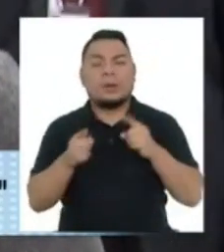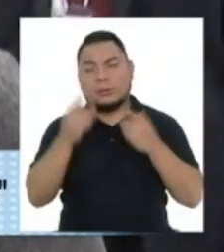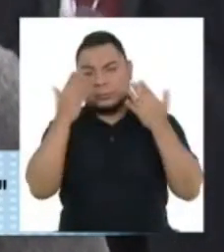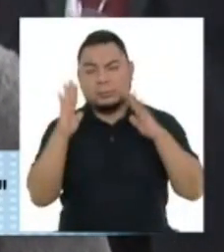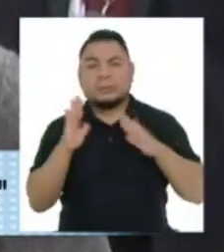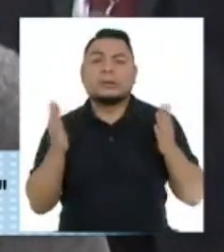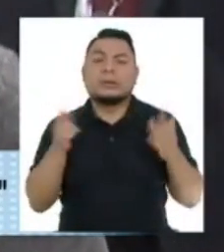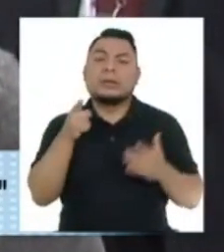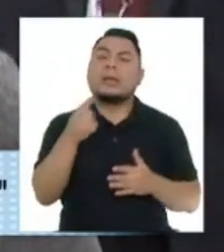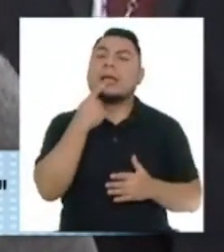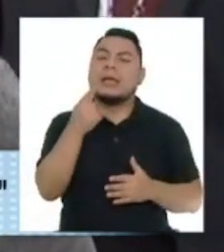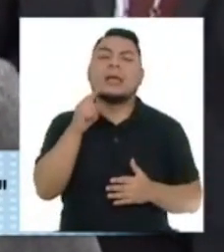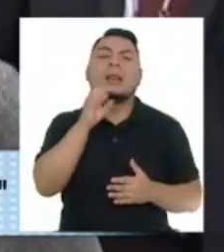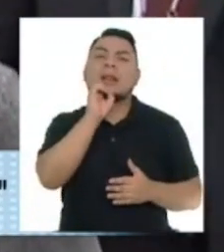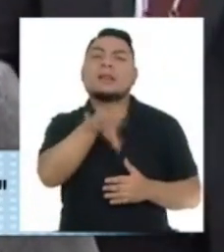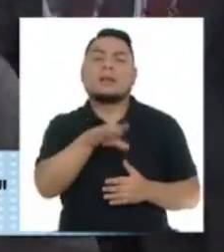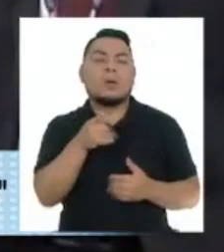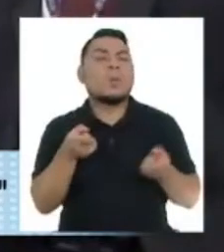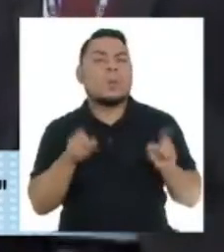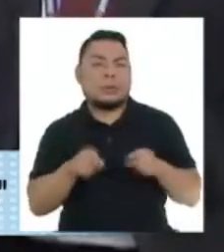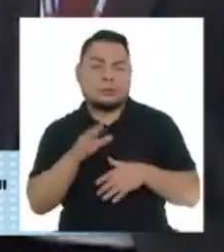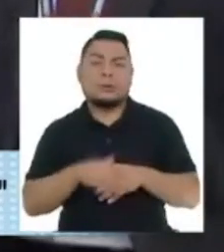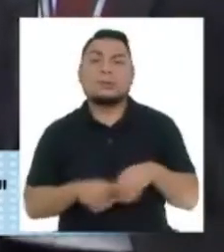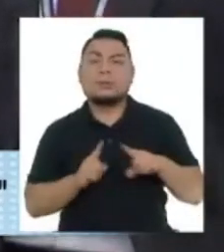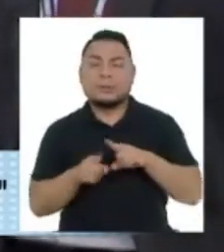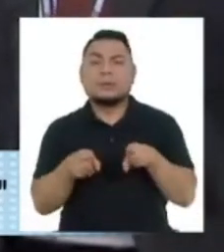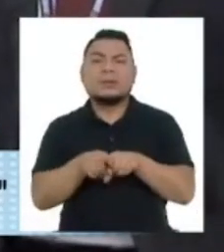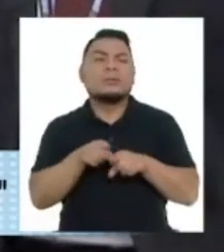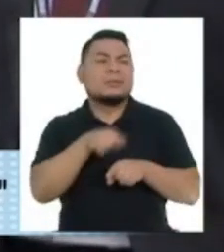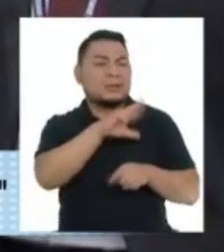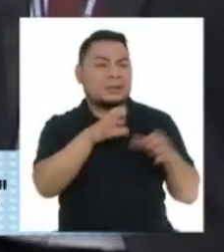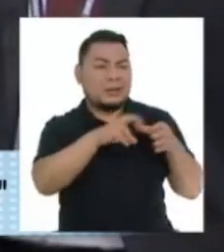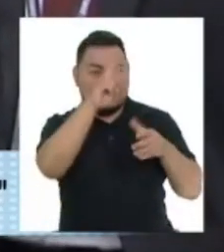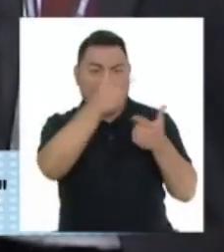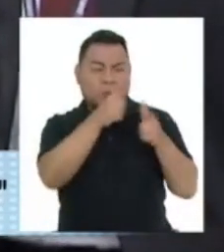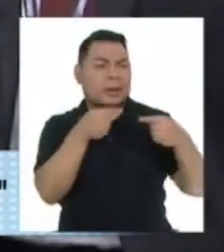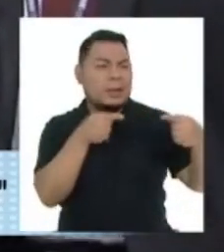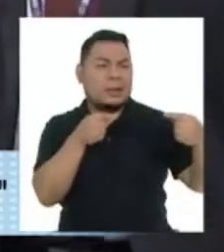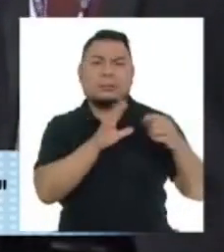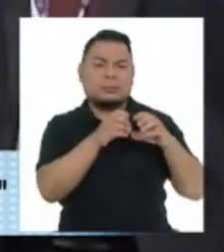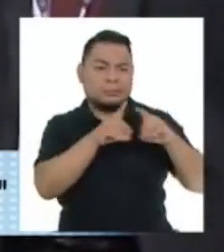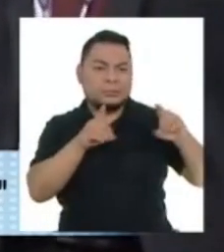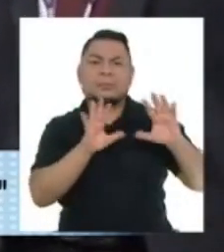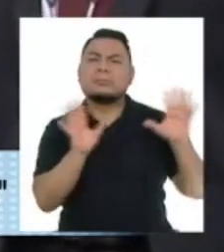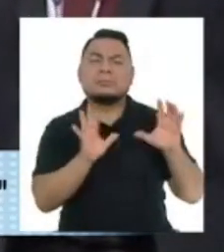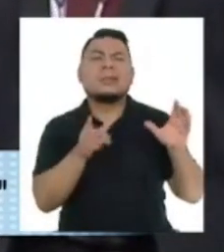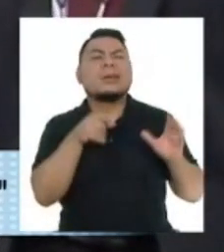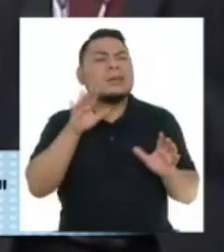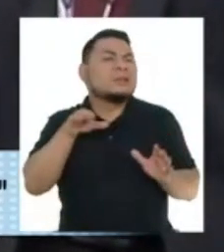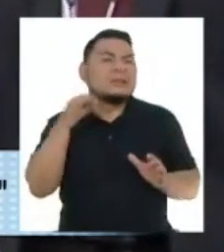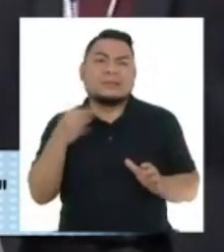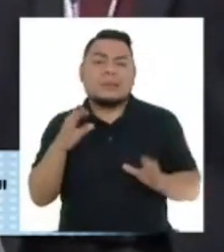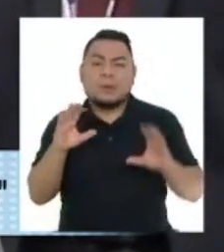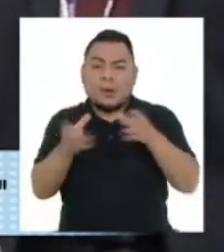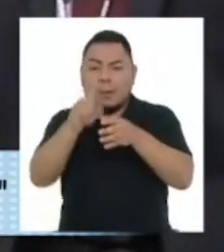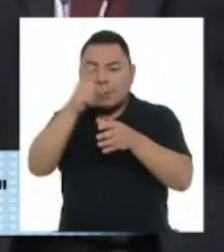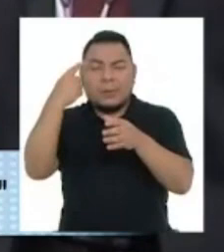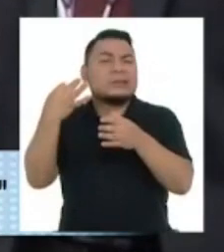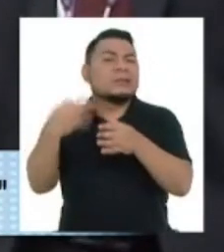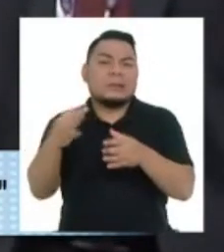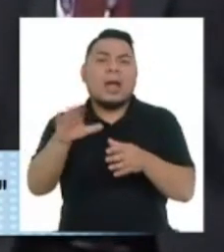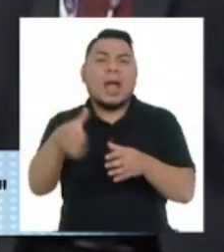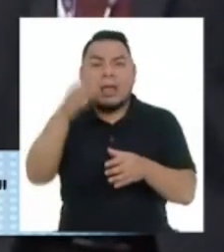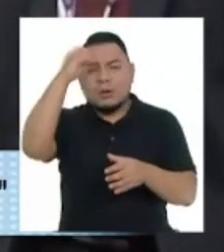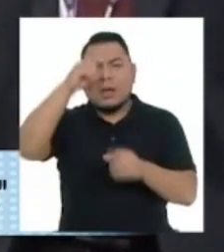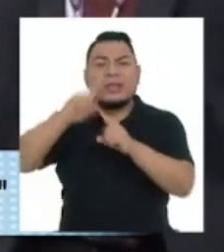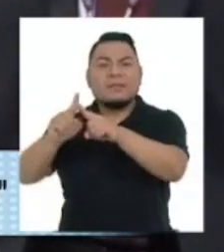que ella es la indicada para indicarlo. Más que posiciones divididas, en las organizaciones políticas, en las bancadas, se dan las discrepancias,